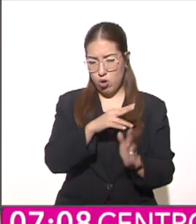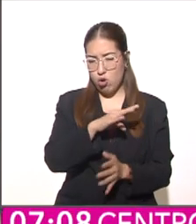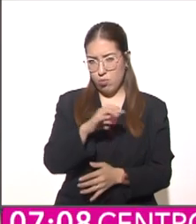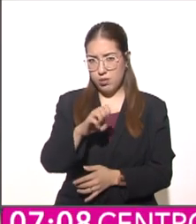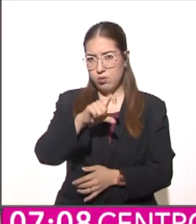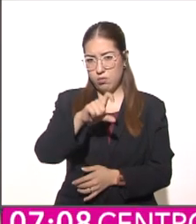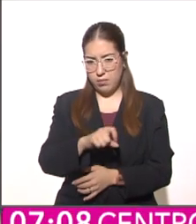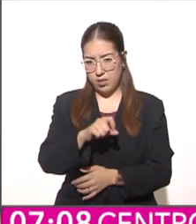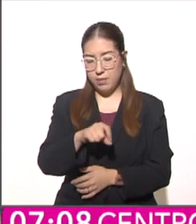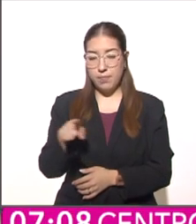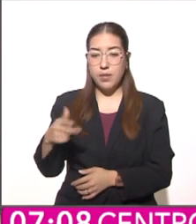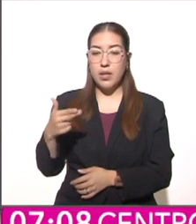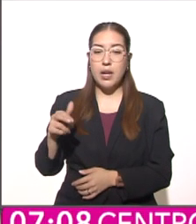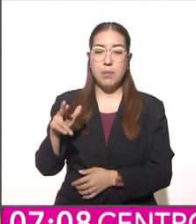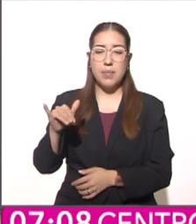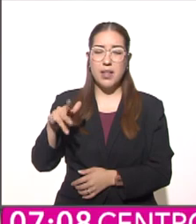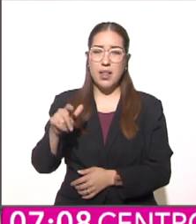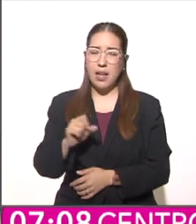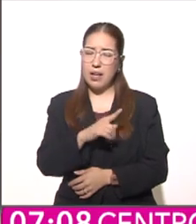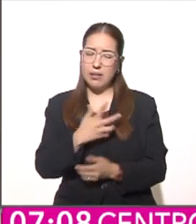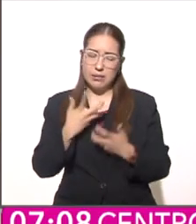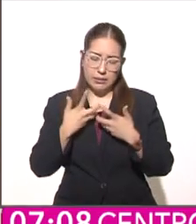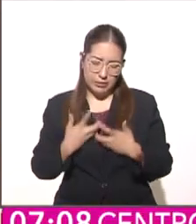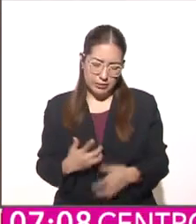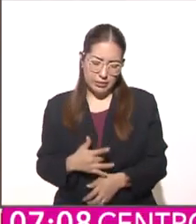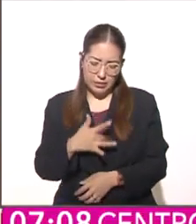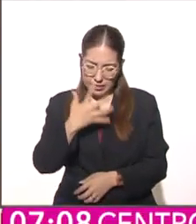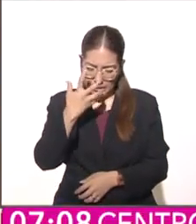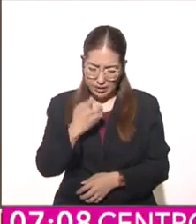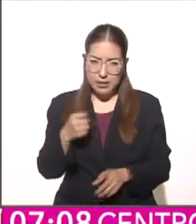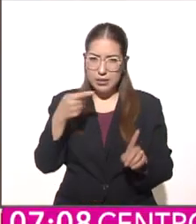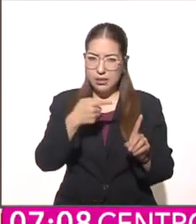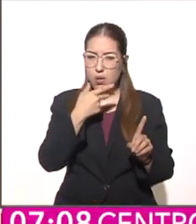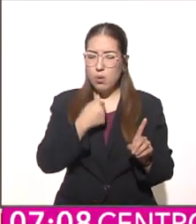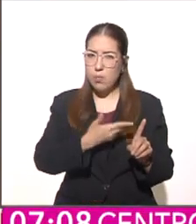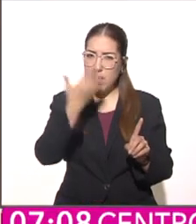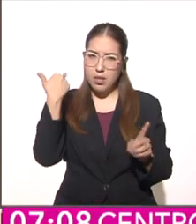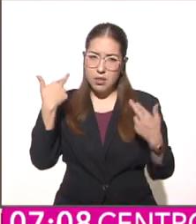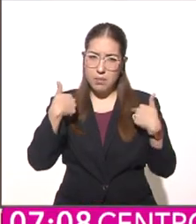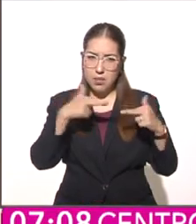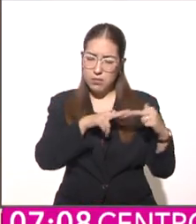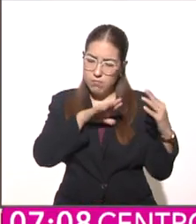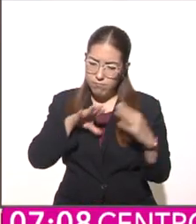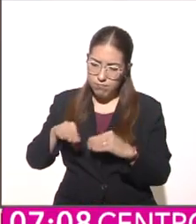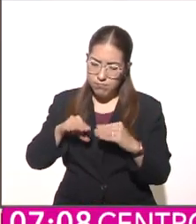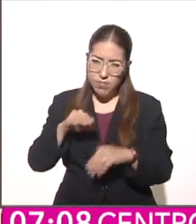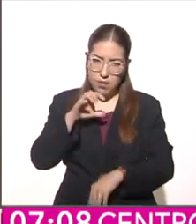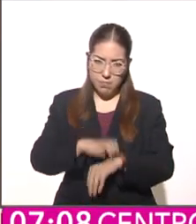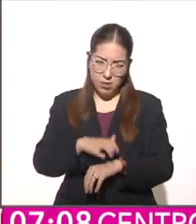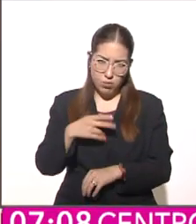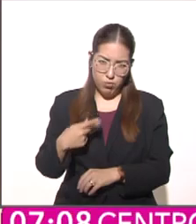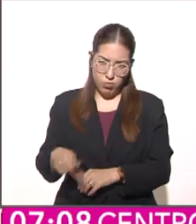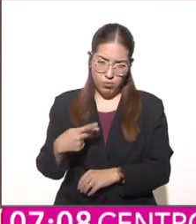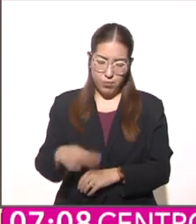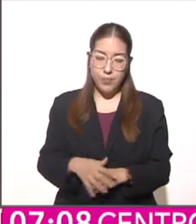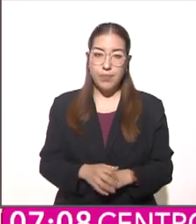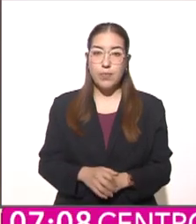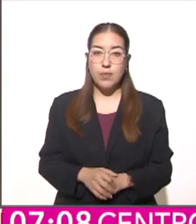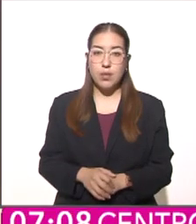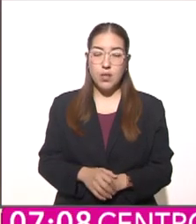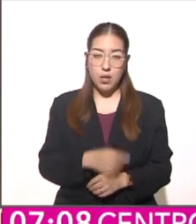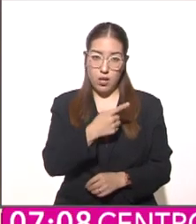Ermila resintió muchísimo la muerte de quien había sido su maestro y amigo. En el primer